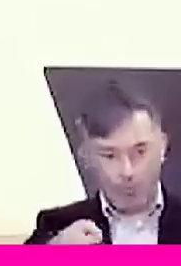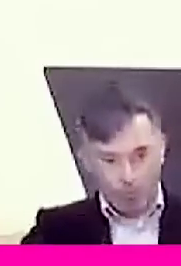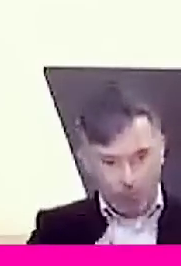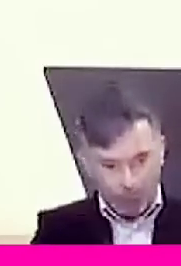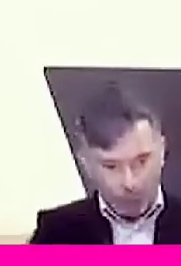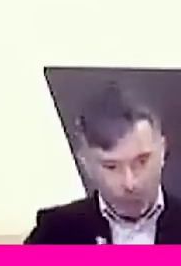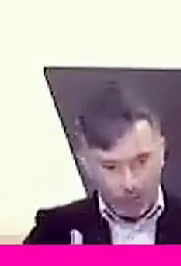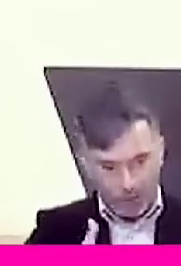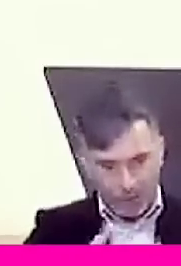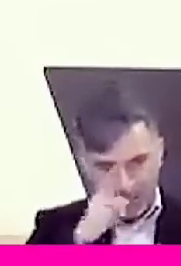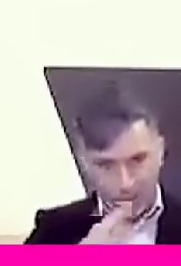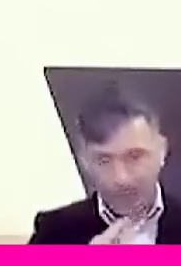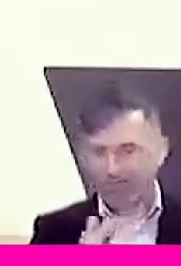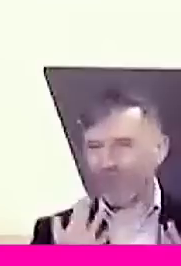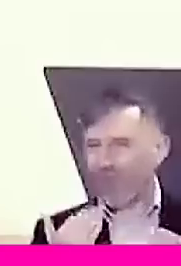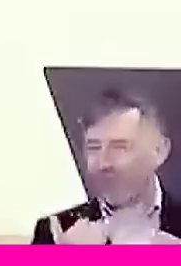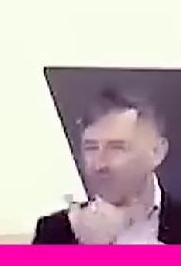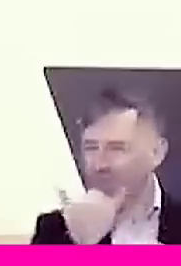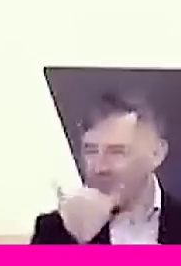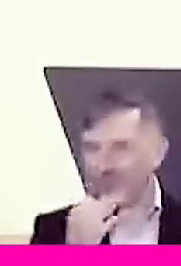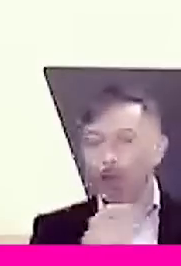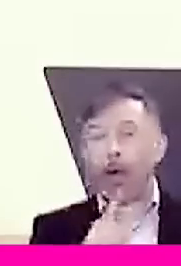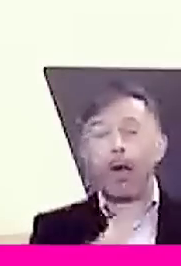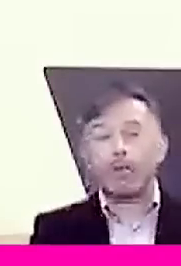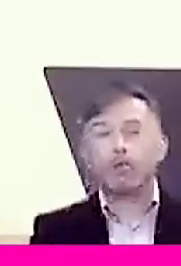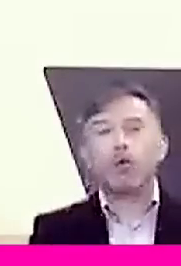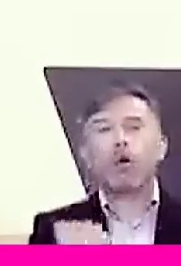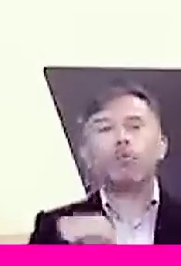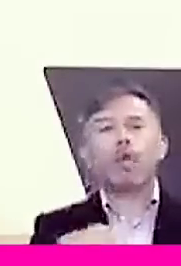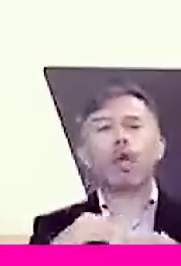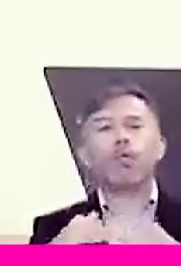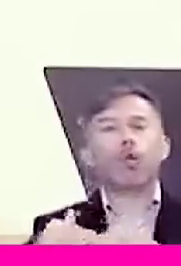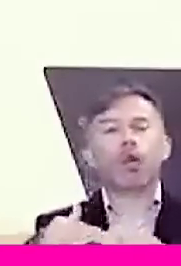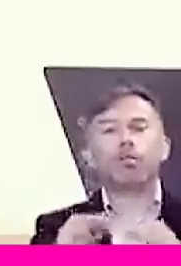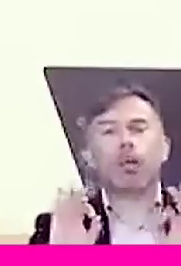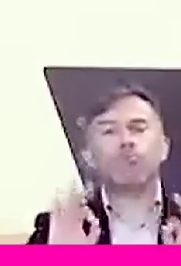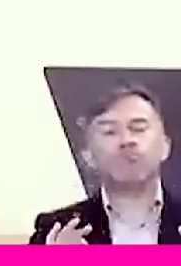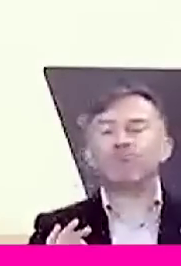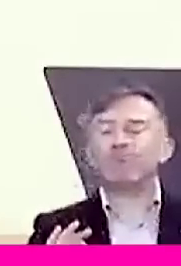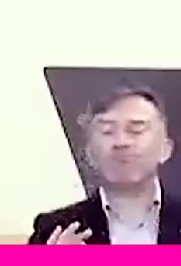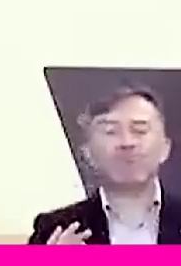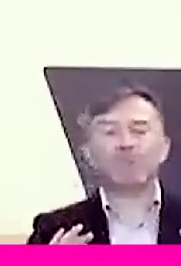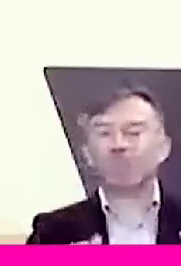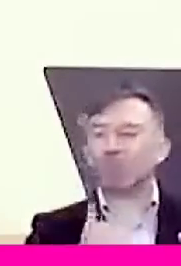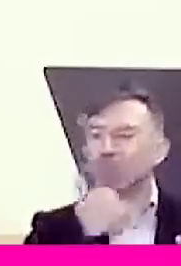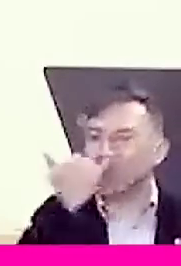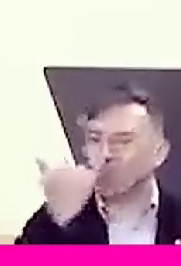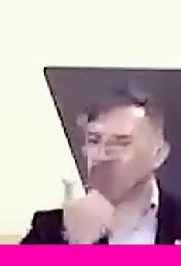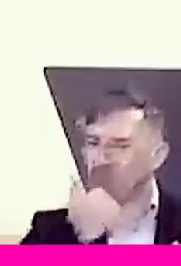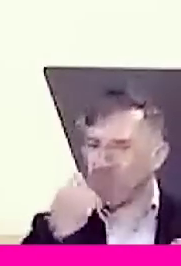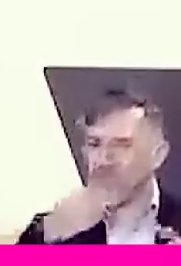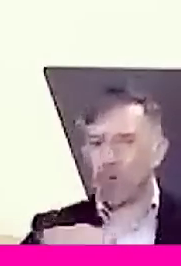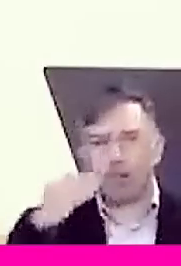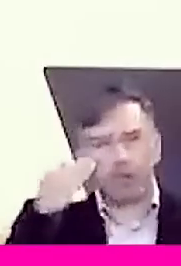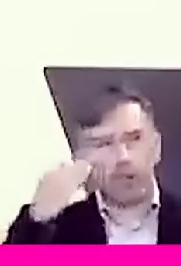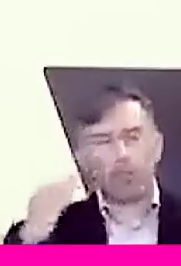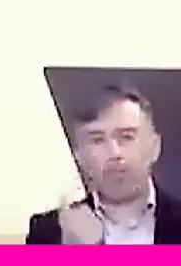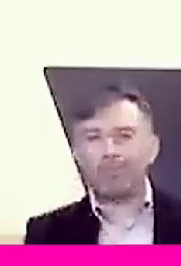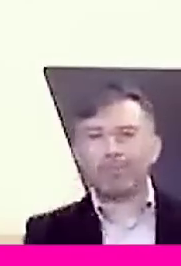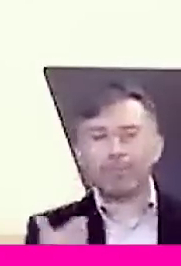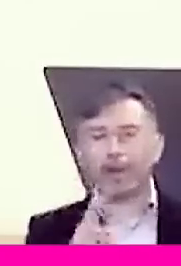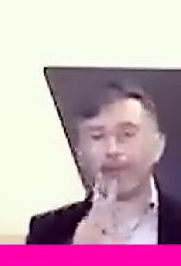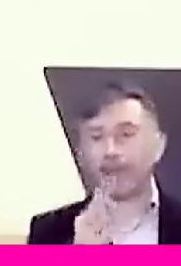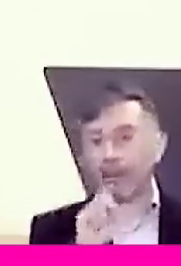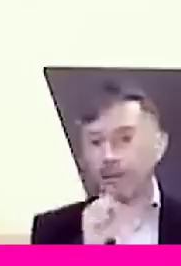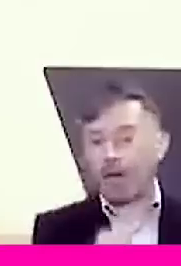decir impacta en la recreación misma de nuestra democracia tal como se ha construido colectivamente a lo largo de tres décadas por